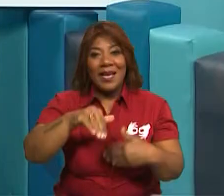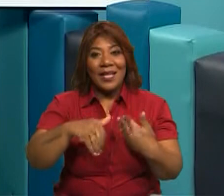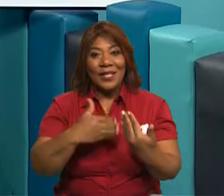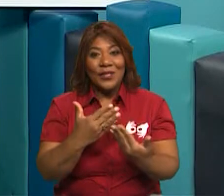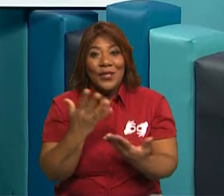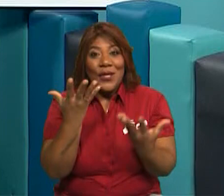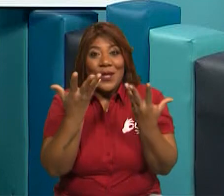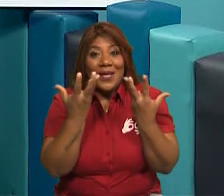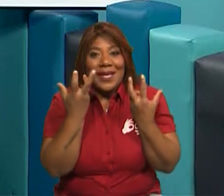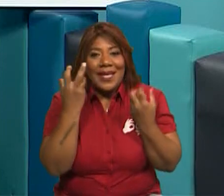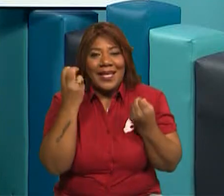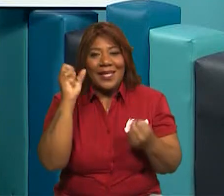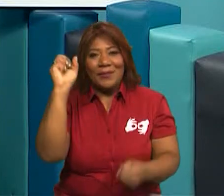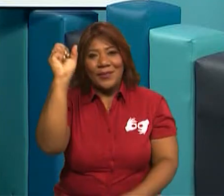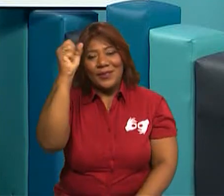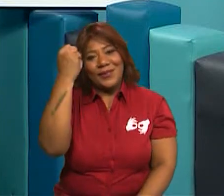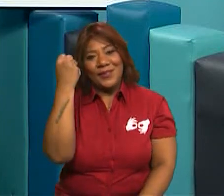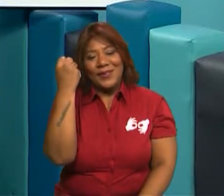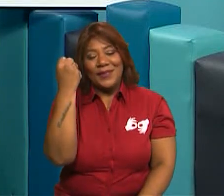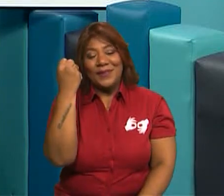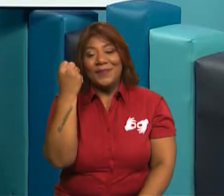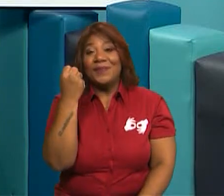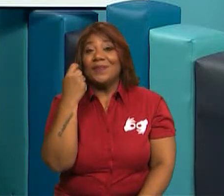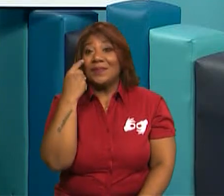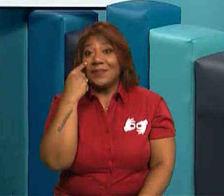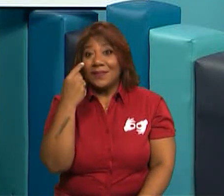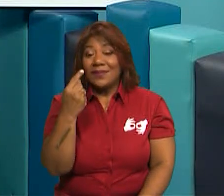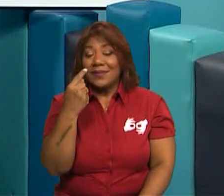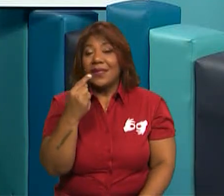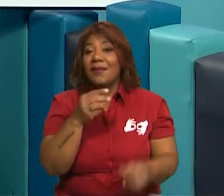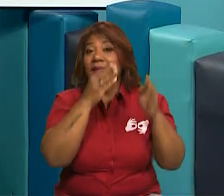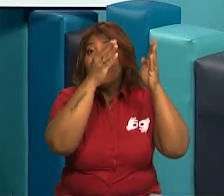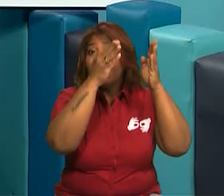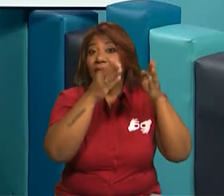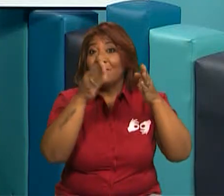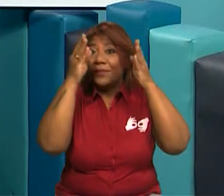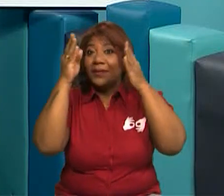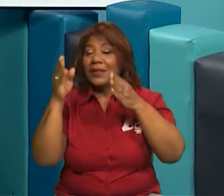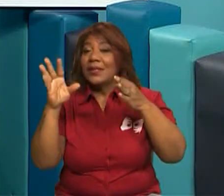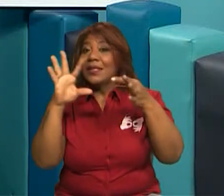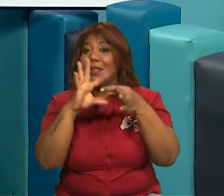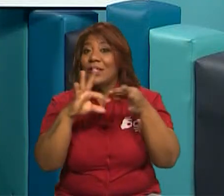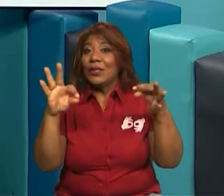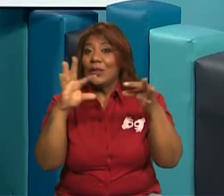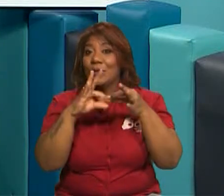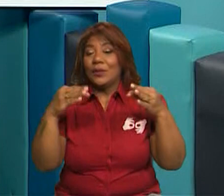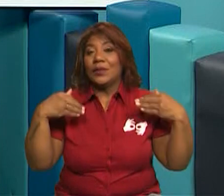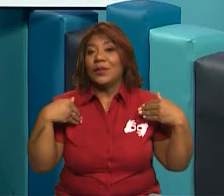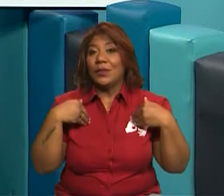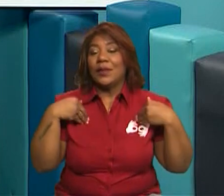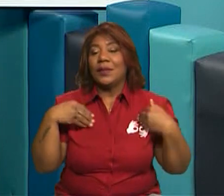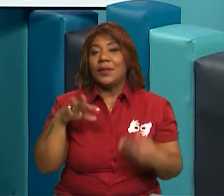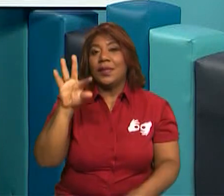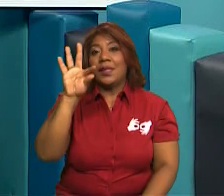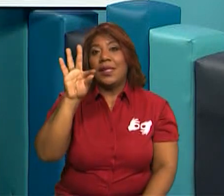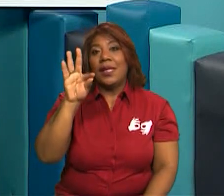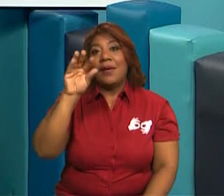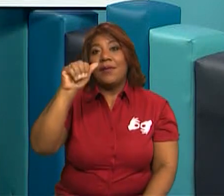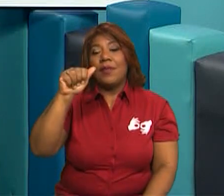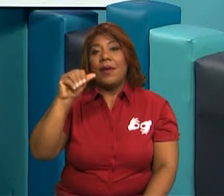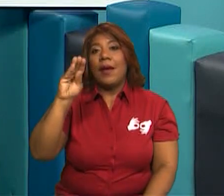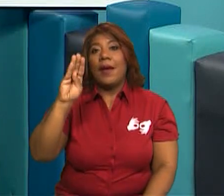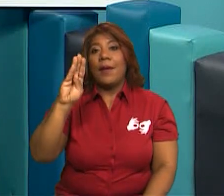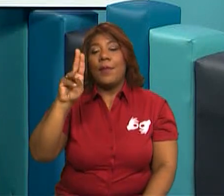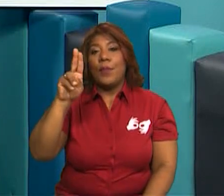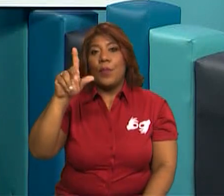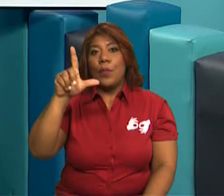Y de eso entonces se trata lo que es la estructura de la fábula. Y un tema que vimos la semana pasada, muy importante